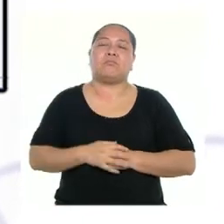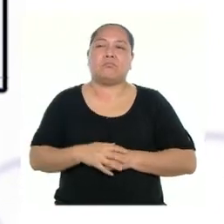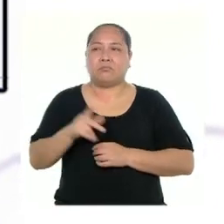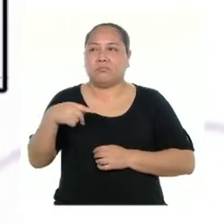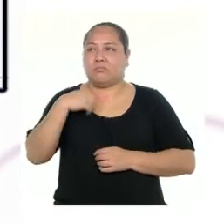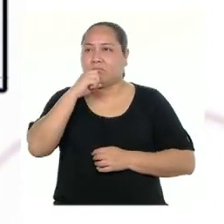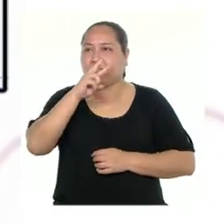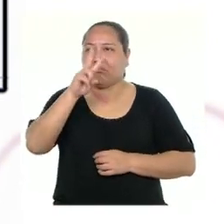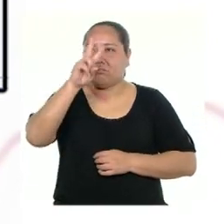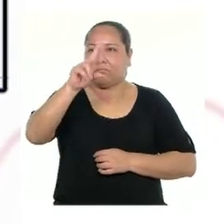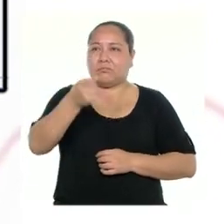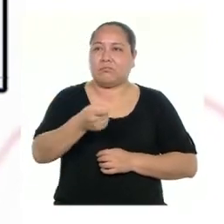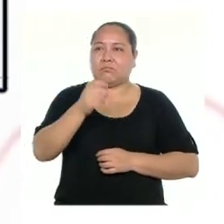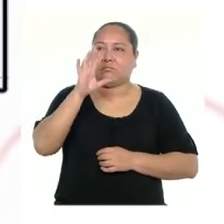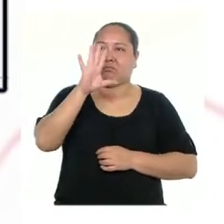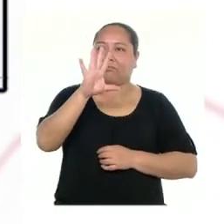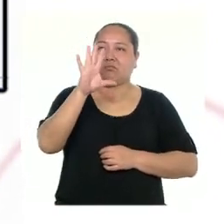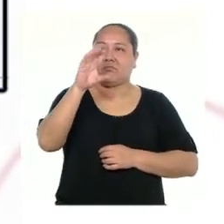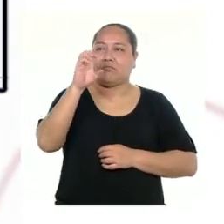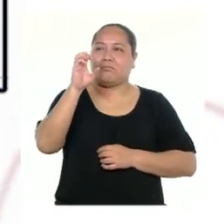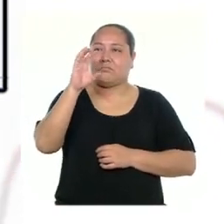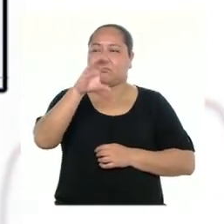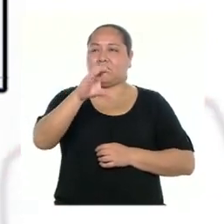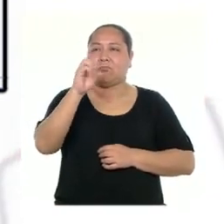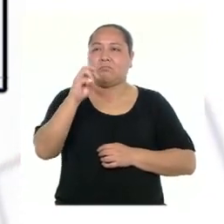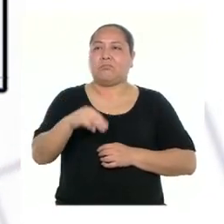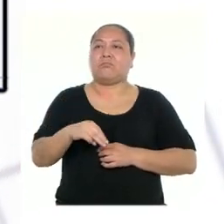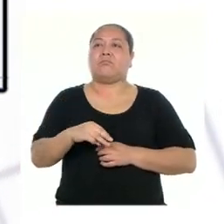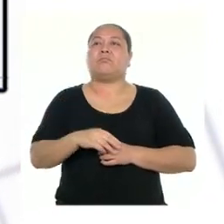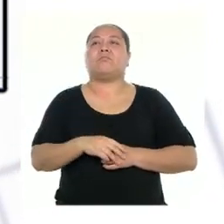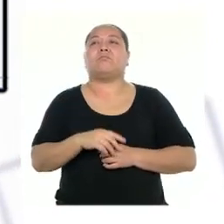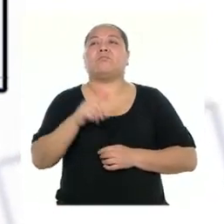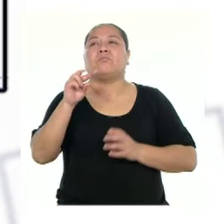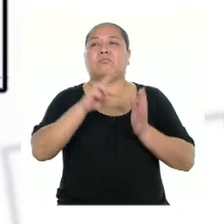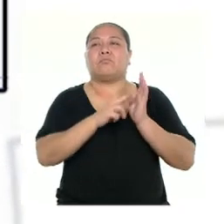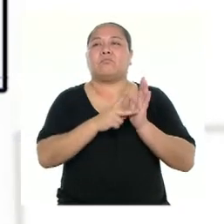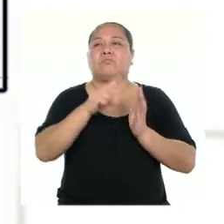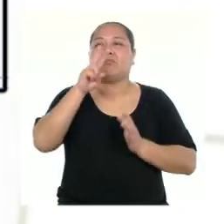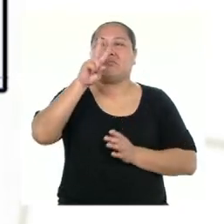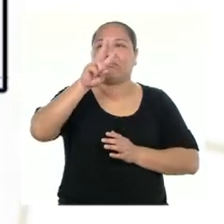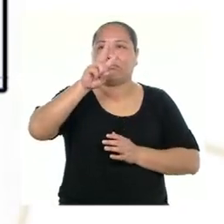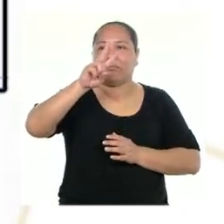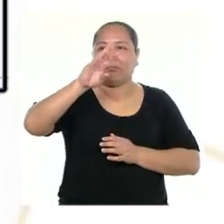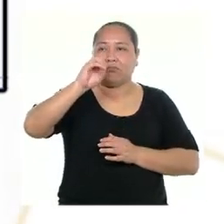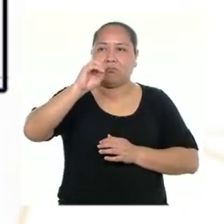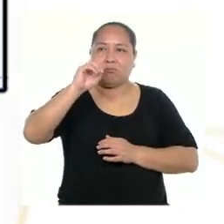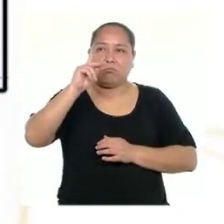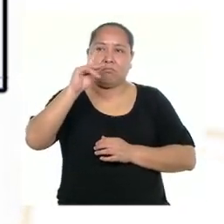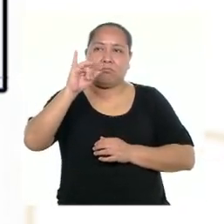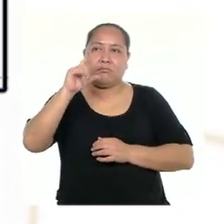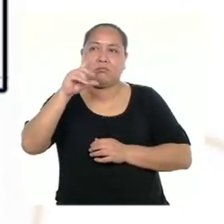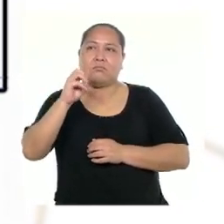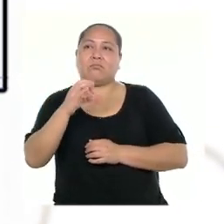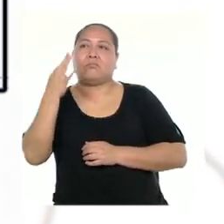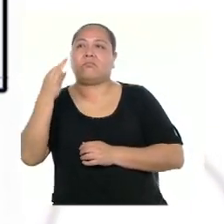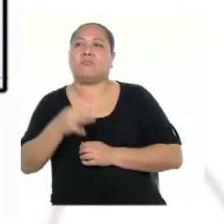decir que 2,5 centímetros en el mapa corresponden a 20 kilómetros en la realidad. Profesora, observamos